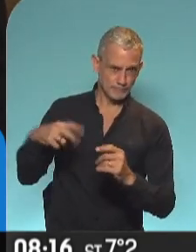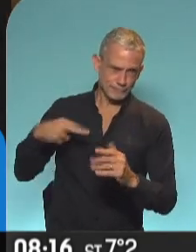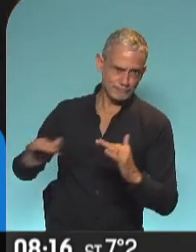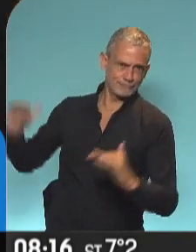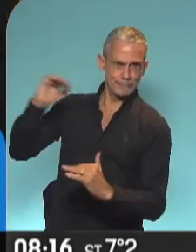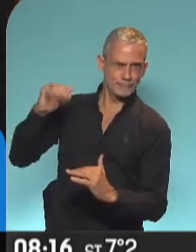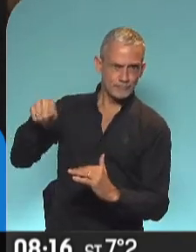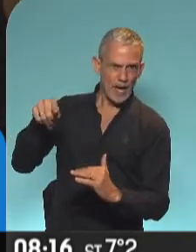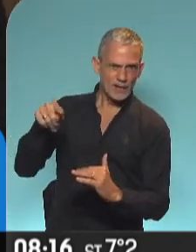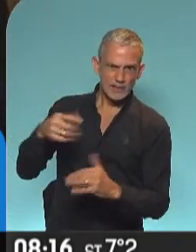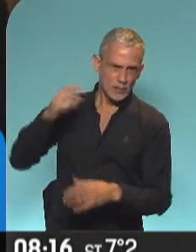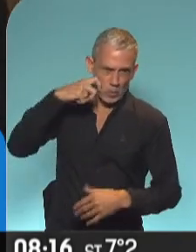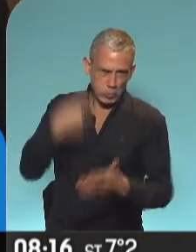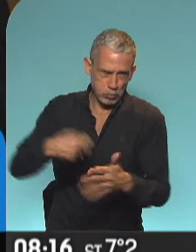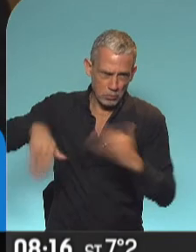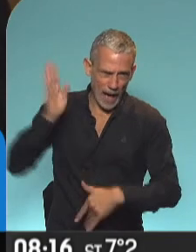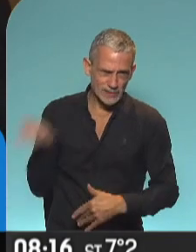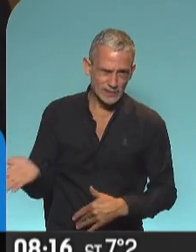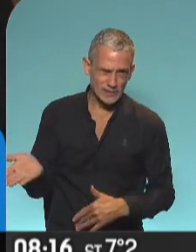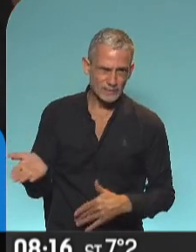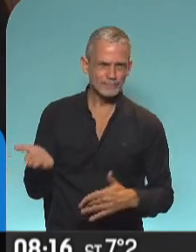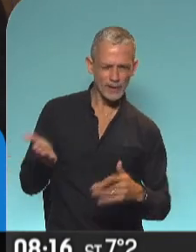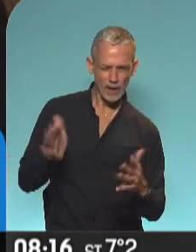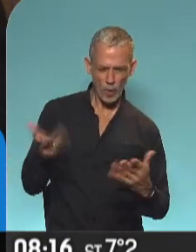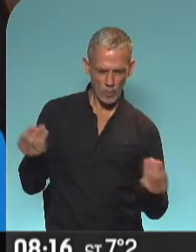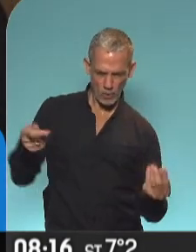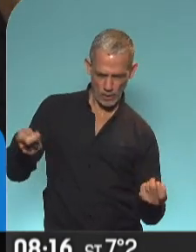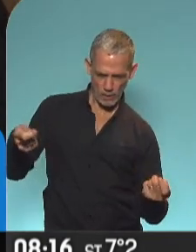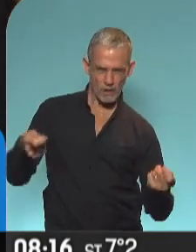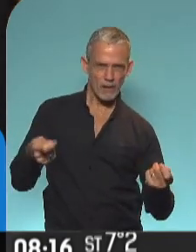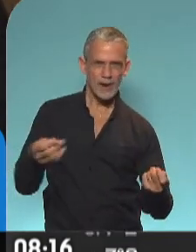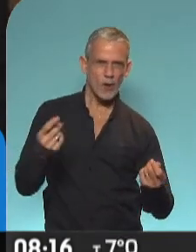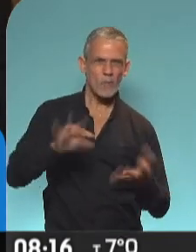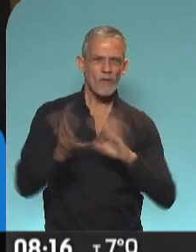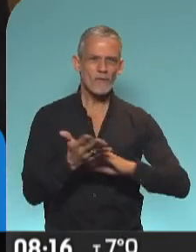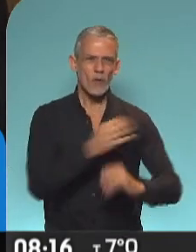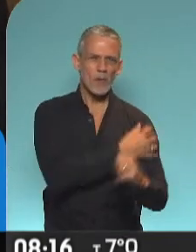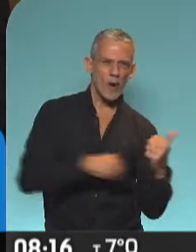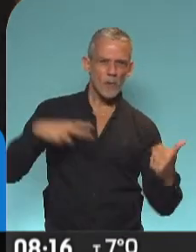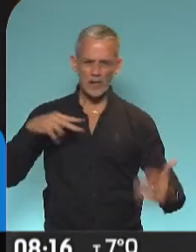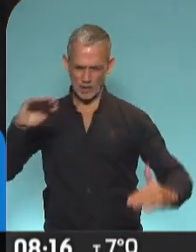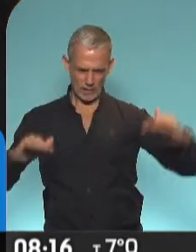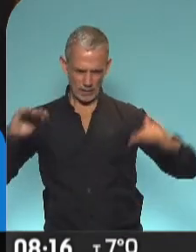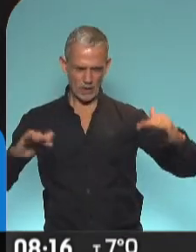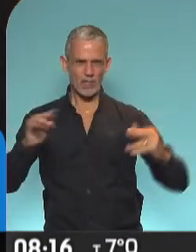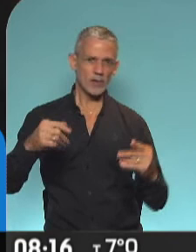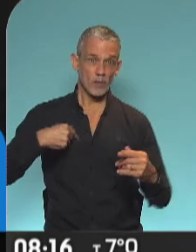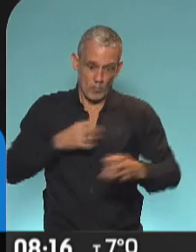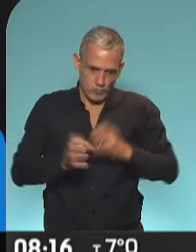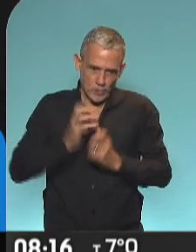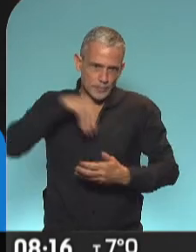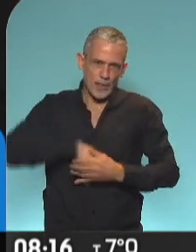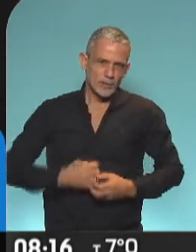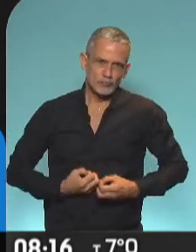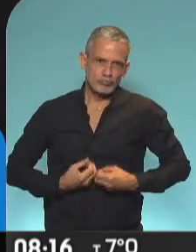está cumpliendo. Entonces me parece que ahí hay cuestiones para ajustar en esto, cómo inciden las lógicas de clase, cómo inciden los procesos de negación, cómo inciden las